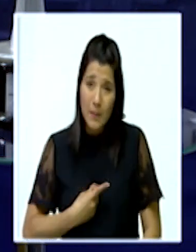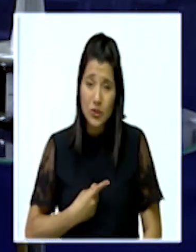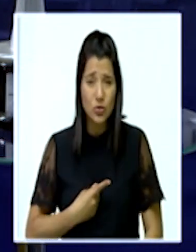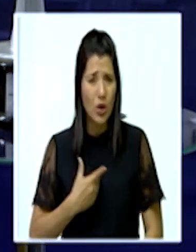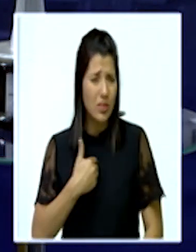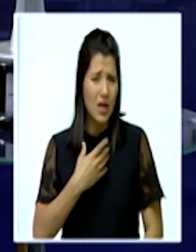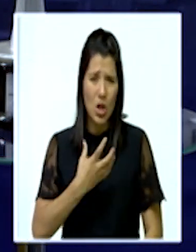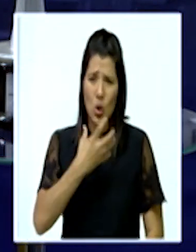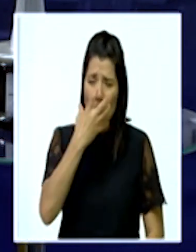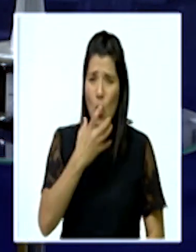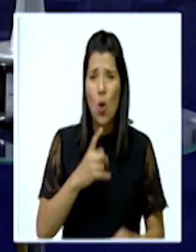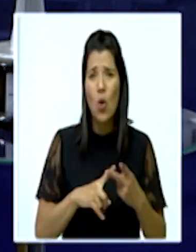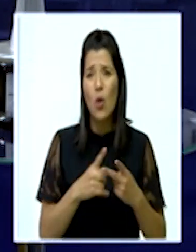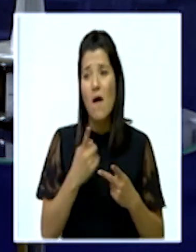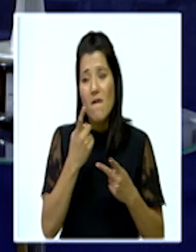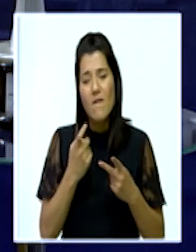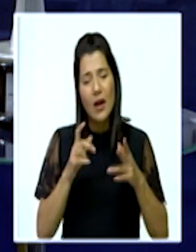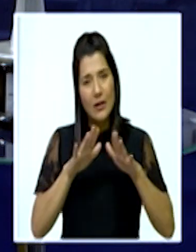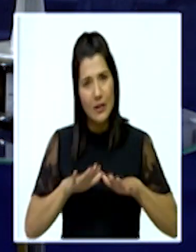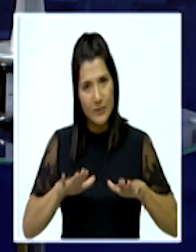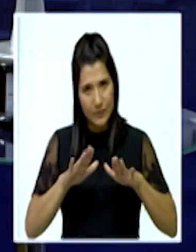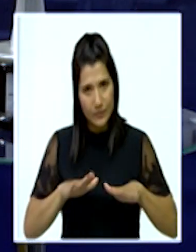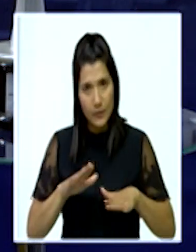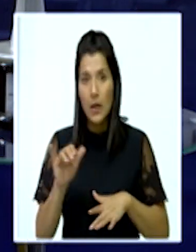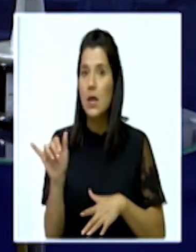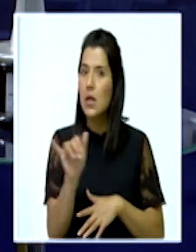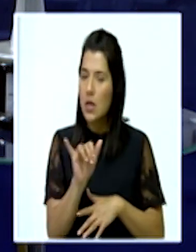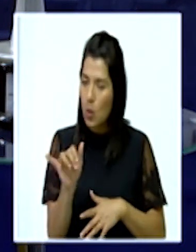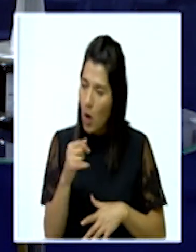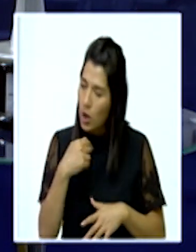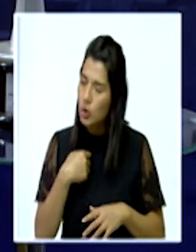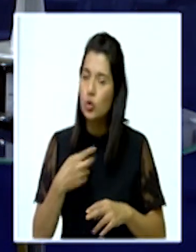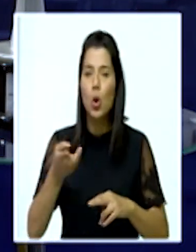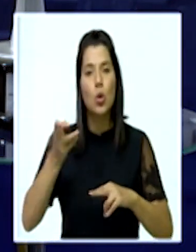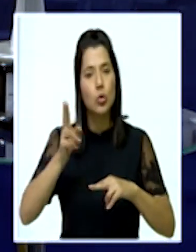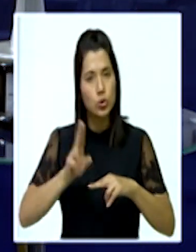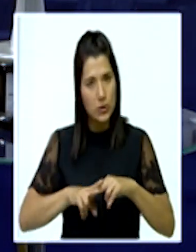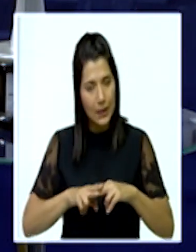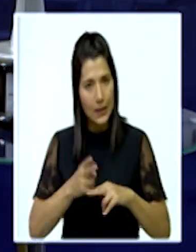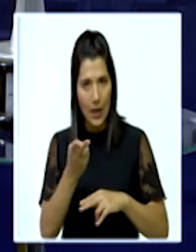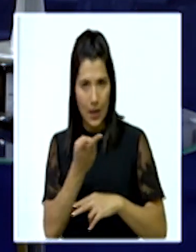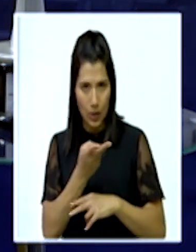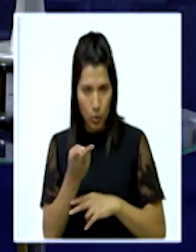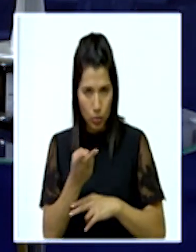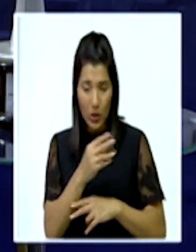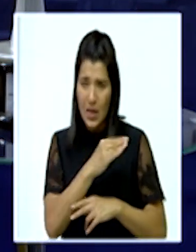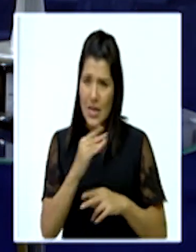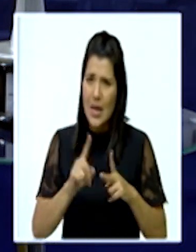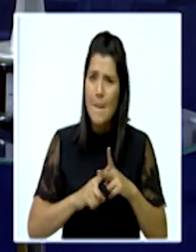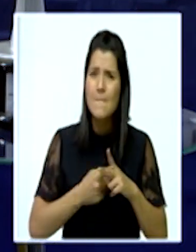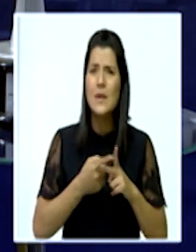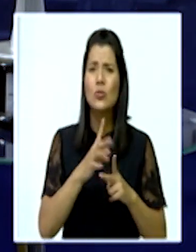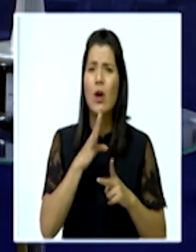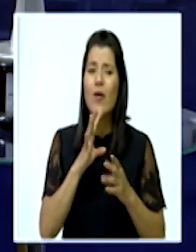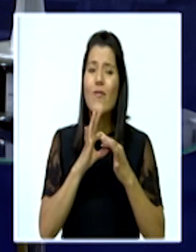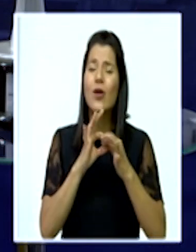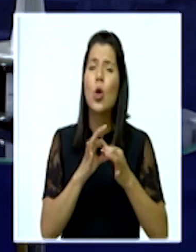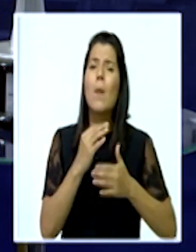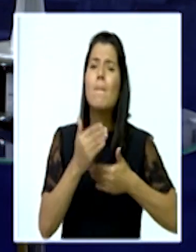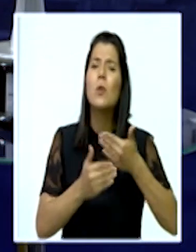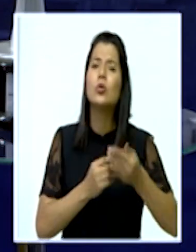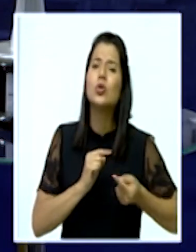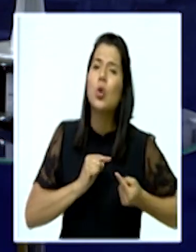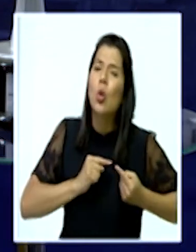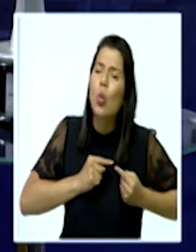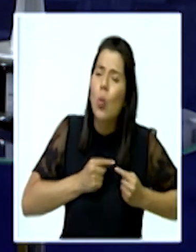enojo, es falta de armonía en los niños. Igual yo los sentaría a los 2 niños y empezaría a hablar del duelo. O sea, que